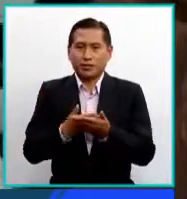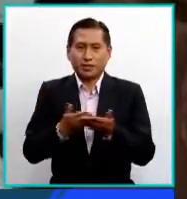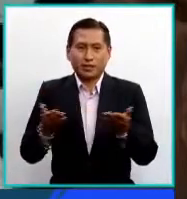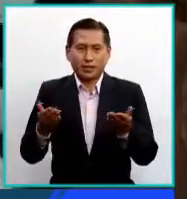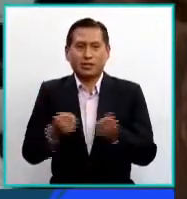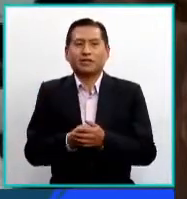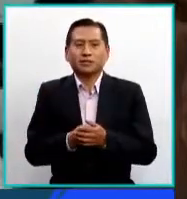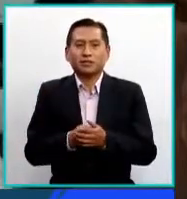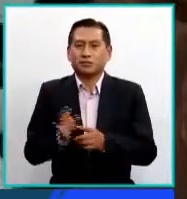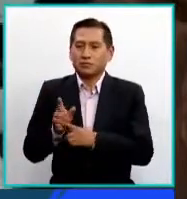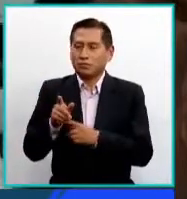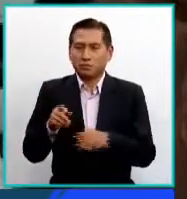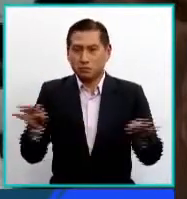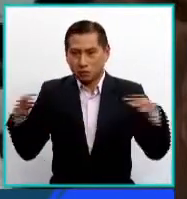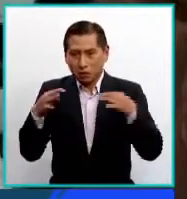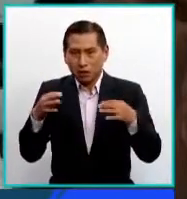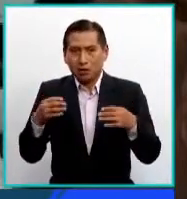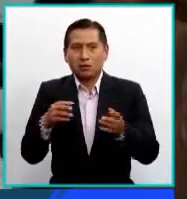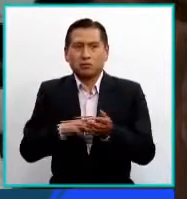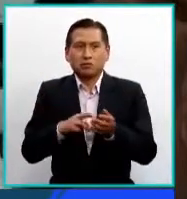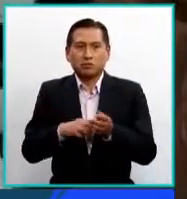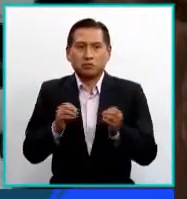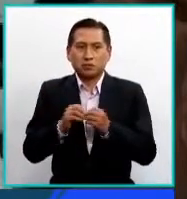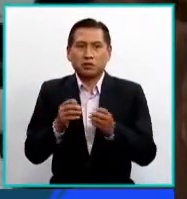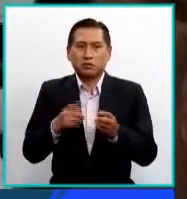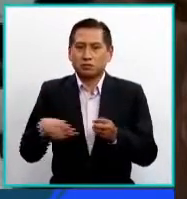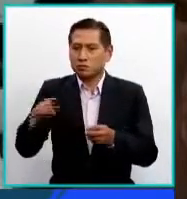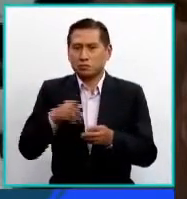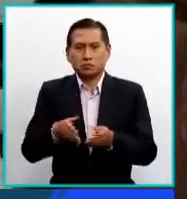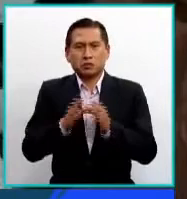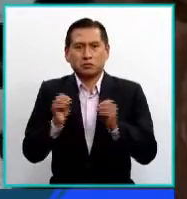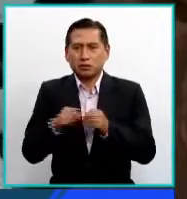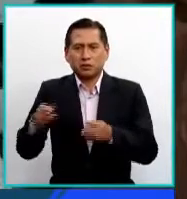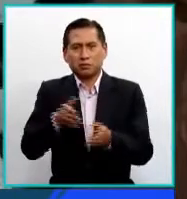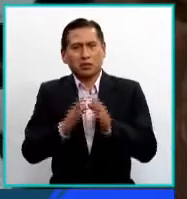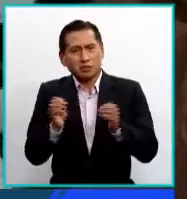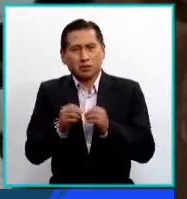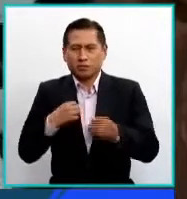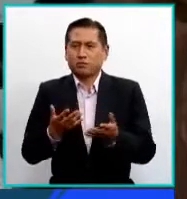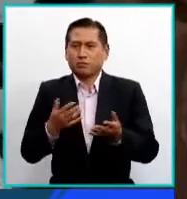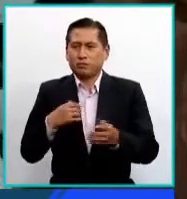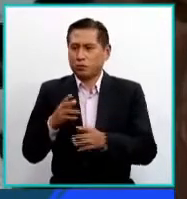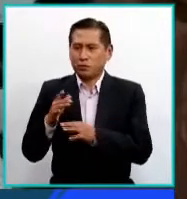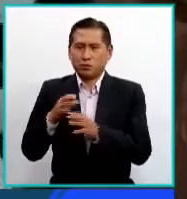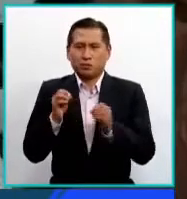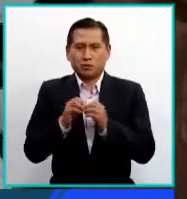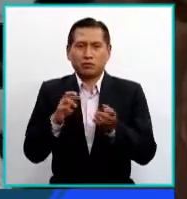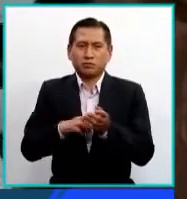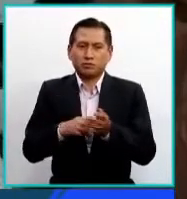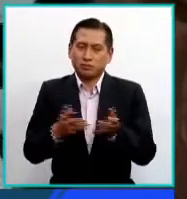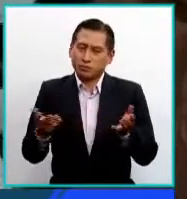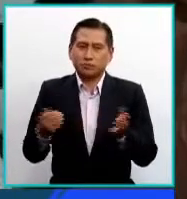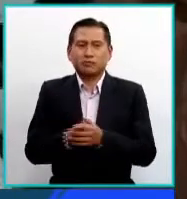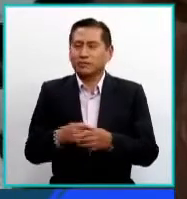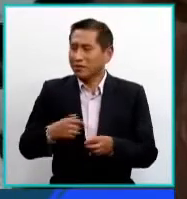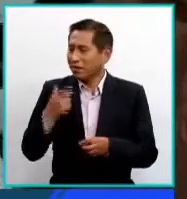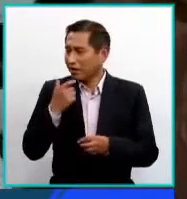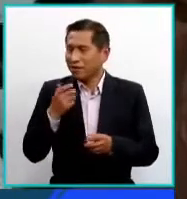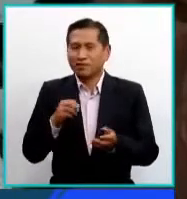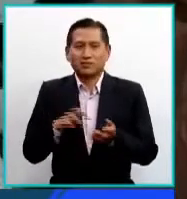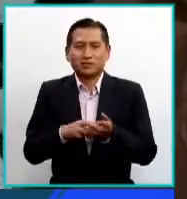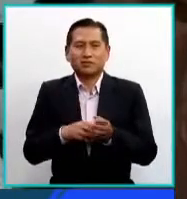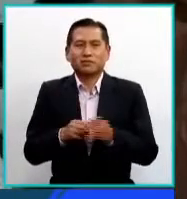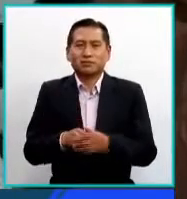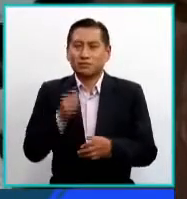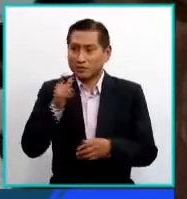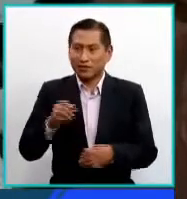digamos, ¿no? Y verdad, así como que ya en algún momento me pedían los chicos, ¿no? Así que les toque algo, claro. Así, ¿no? Así como,